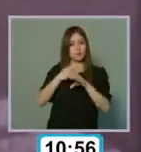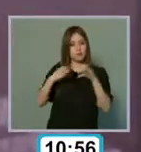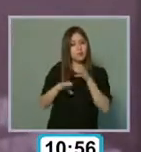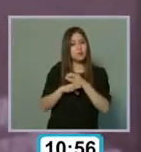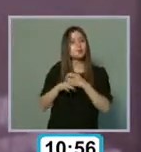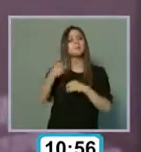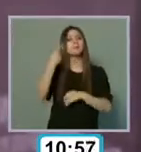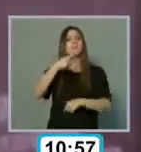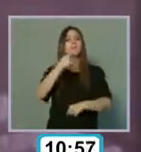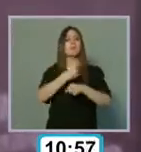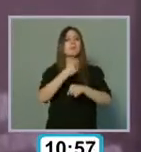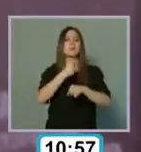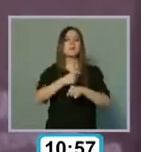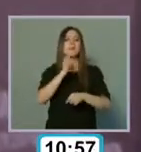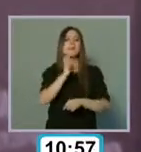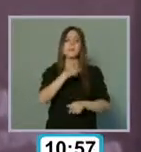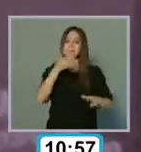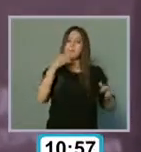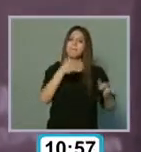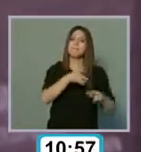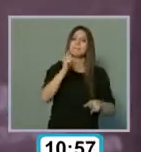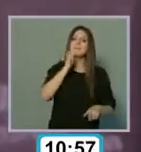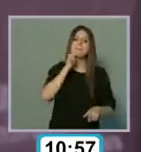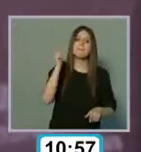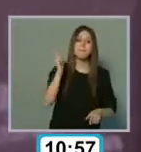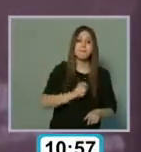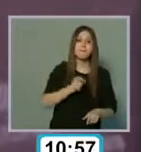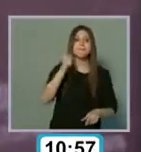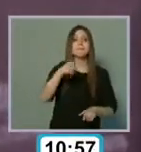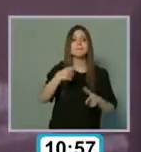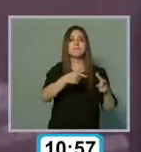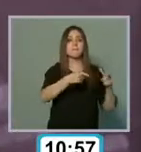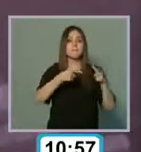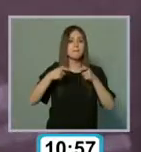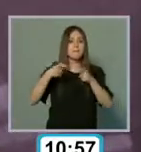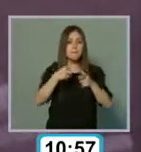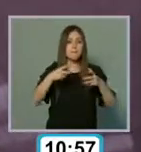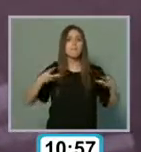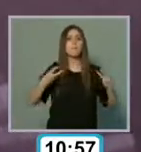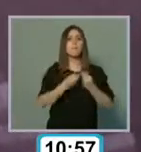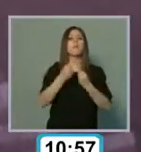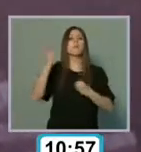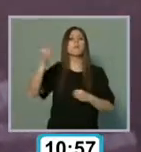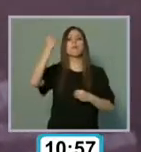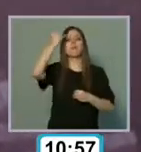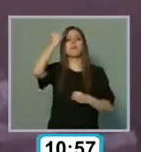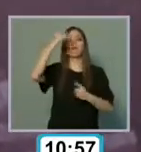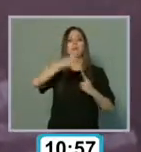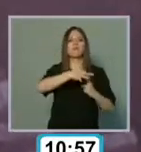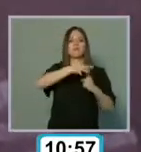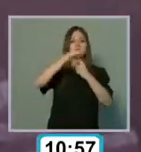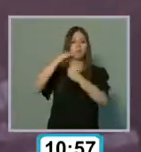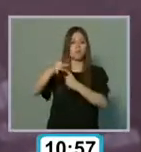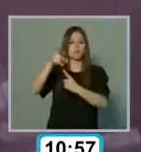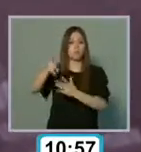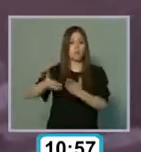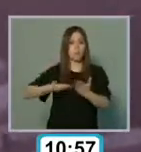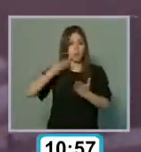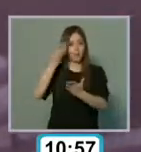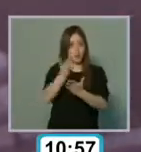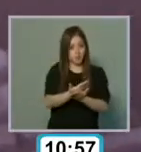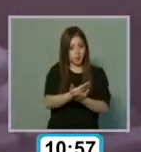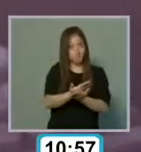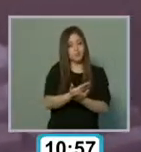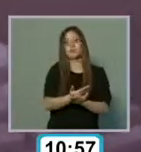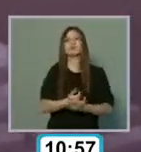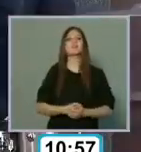amistad. Después la disquera en la que estoy, la nueva disquera es la misma de él, en la cual él me propuso, entonces pues confiaron en mí gracias a él. Y pues mira, tengo